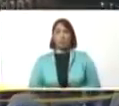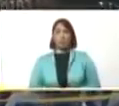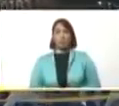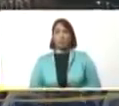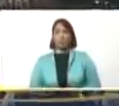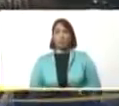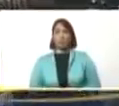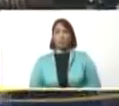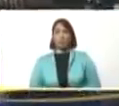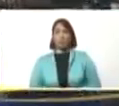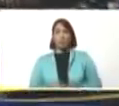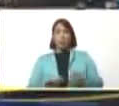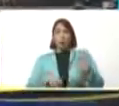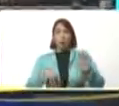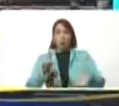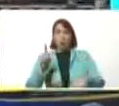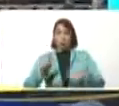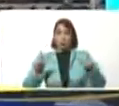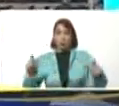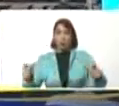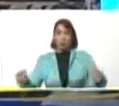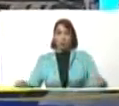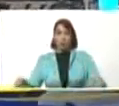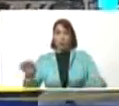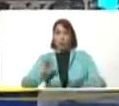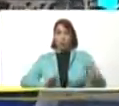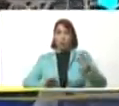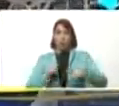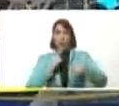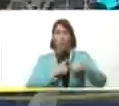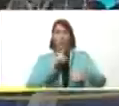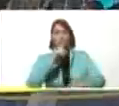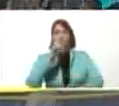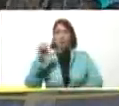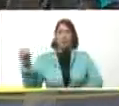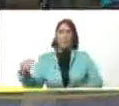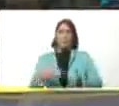a 11 casos por 100.000 habitantes.